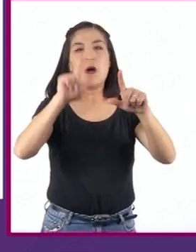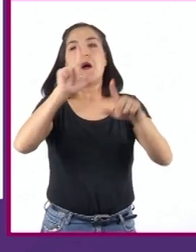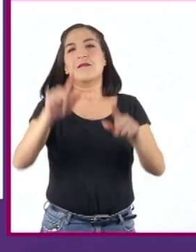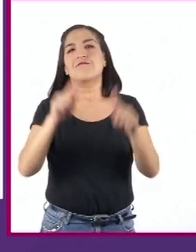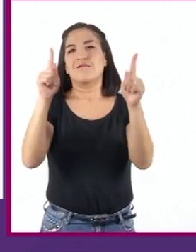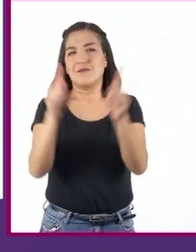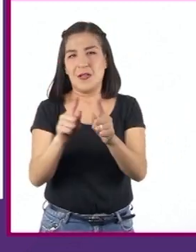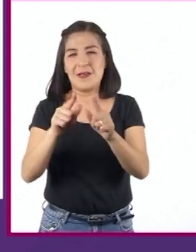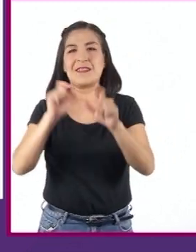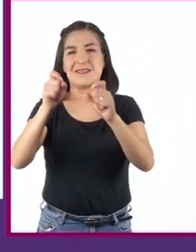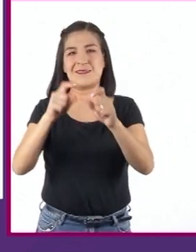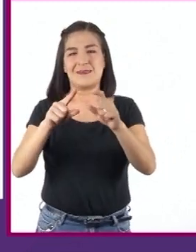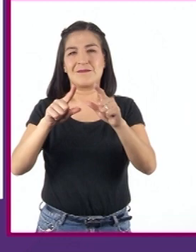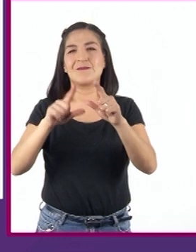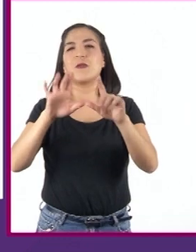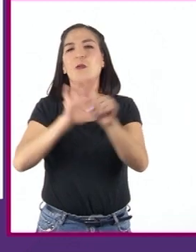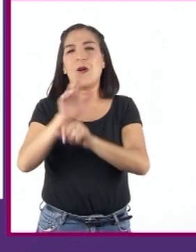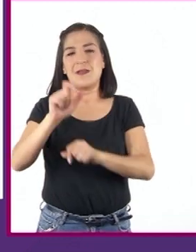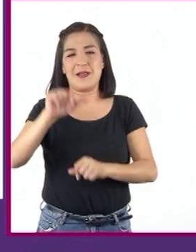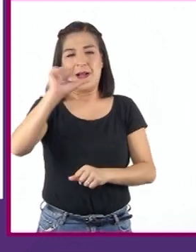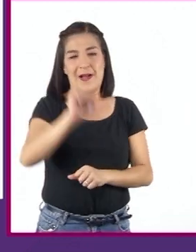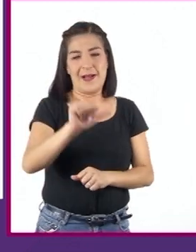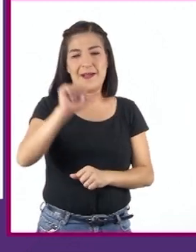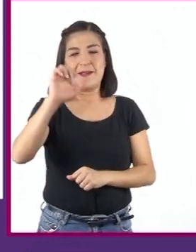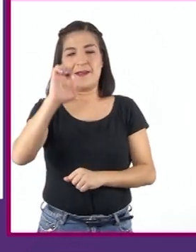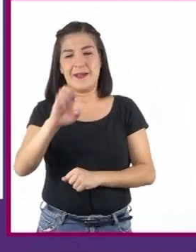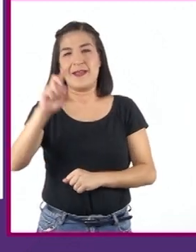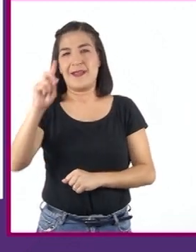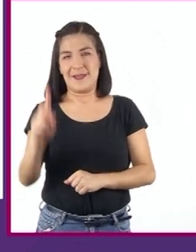caso, el triángulo AED.